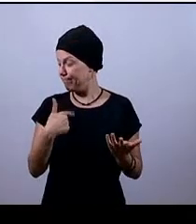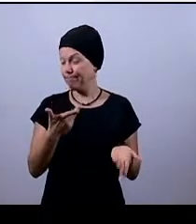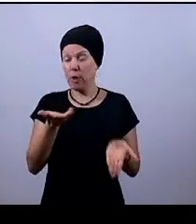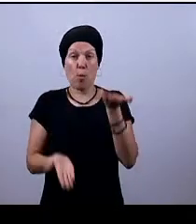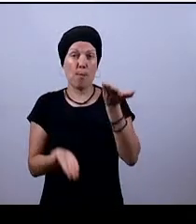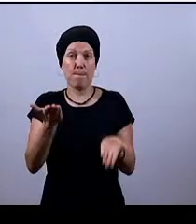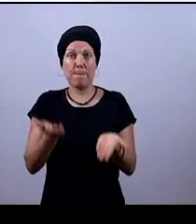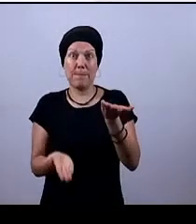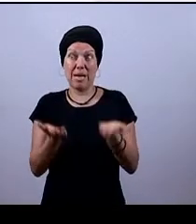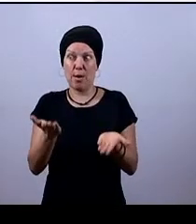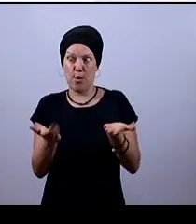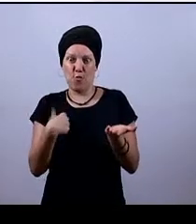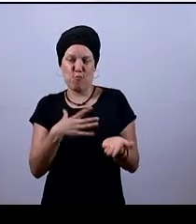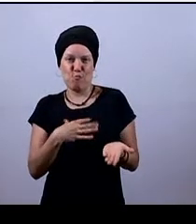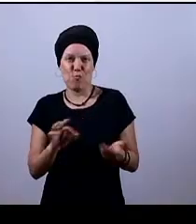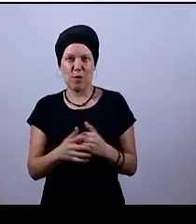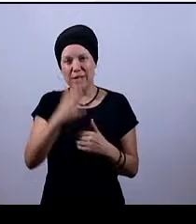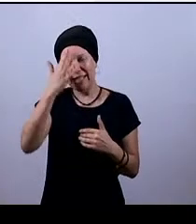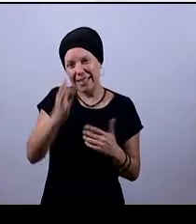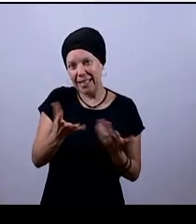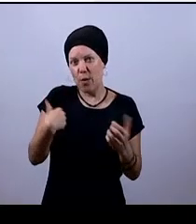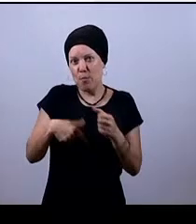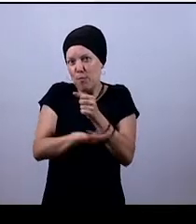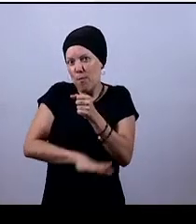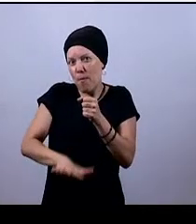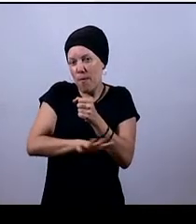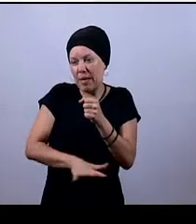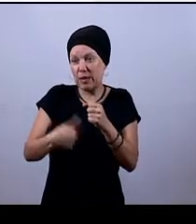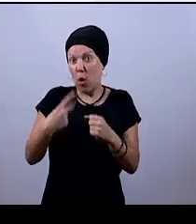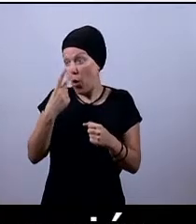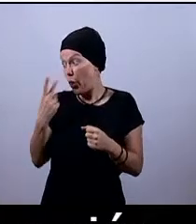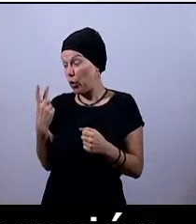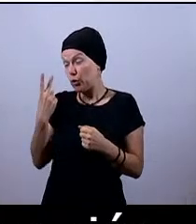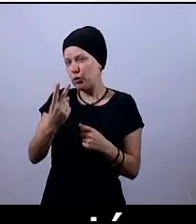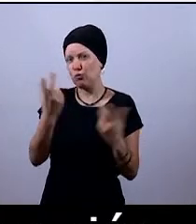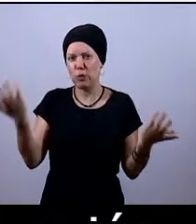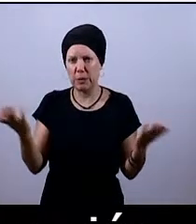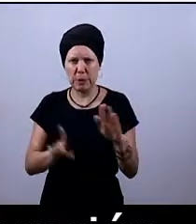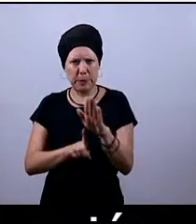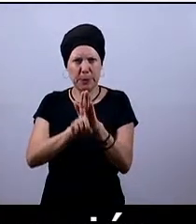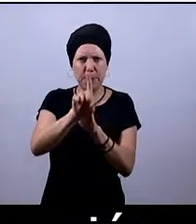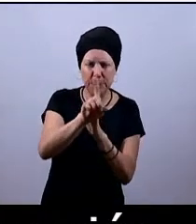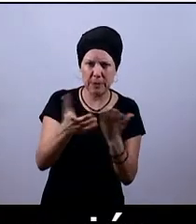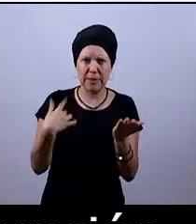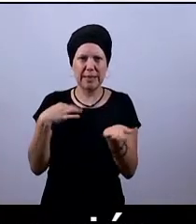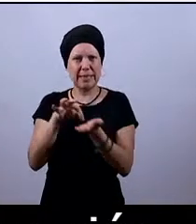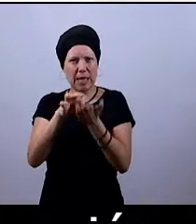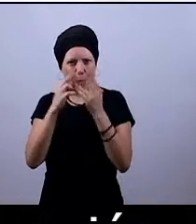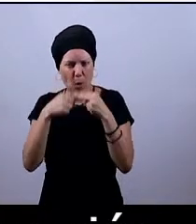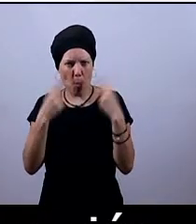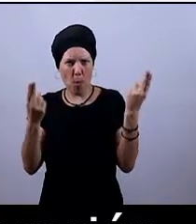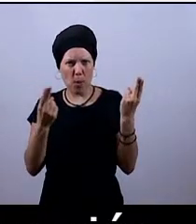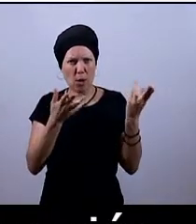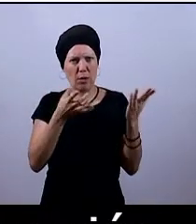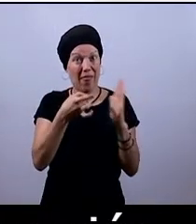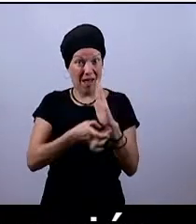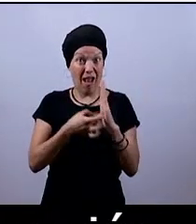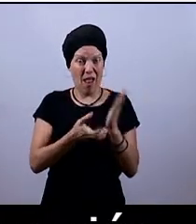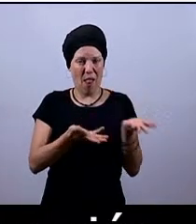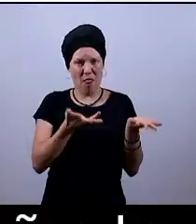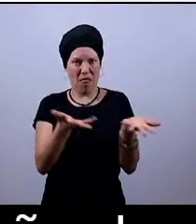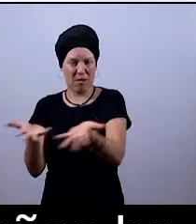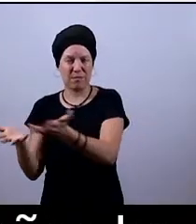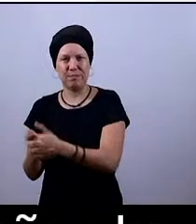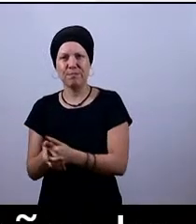que me permite hacer, creo que lo fundamental en estos 2 años ha sido el avance en la prestación de servicios públicos de calidad, en